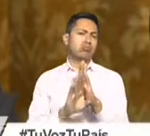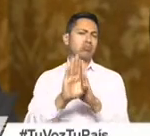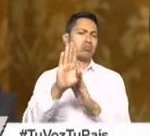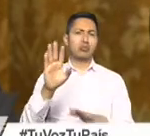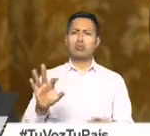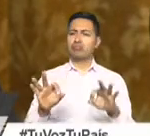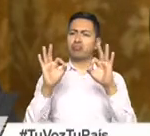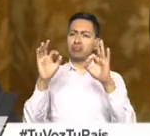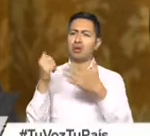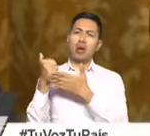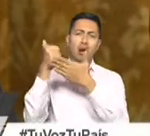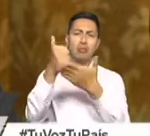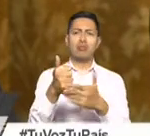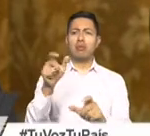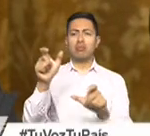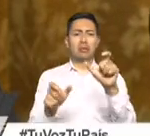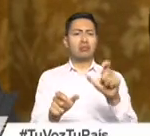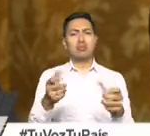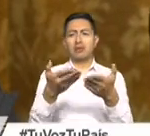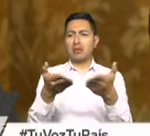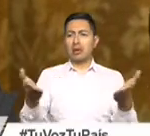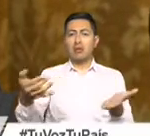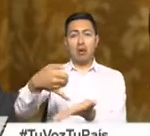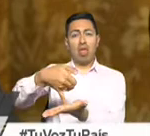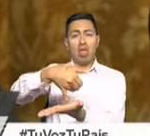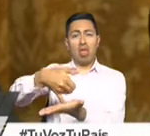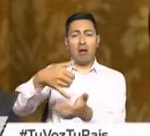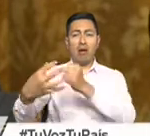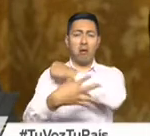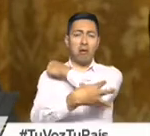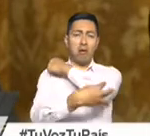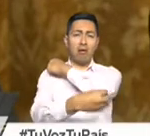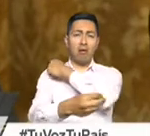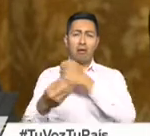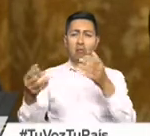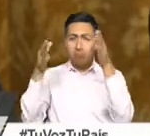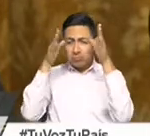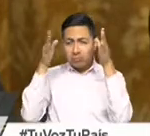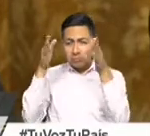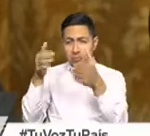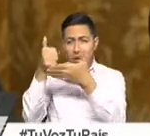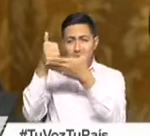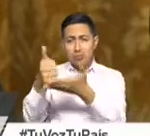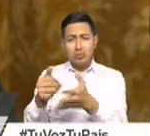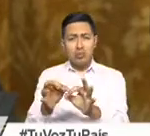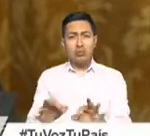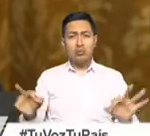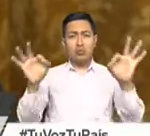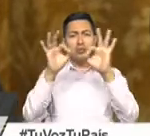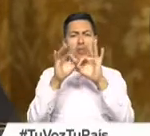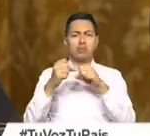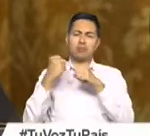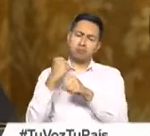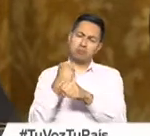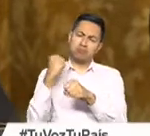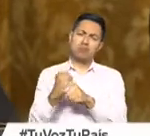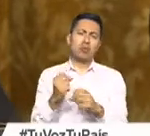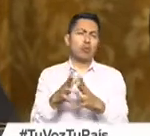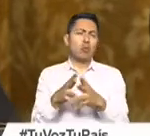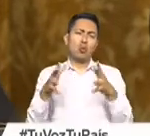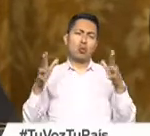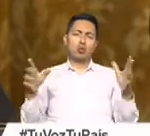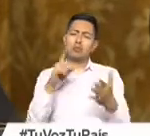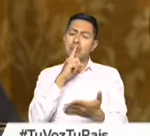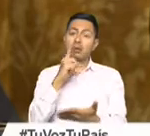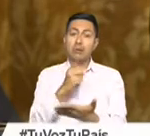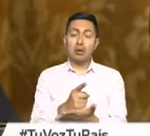en beneficio principalmente de los sectores menos favorecidos, de los sectores más vulnerables. Se ha avanzado mucho, hay que reconocerlo. Pero sin duda